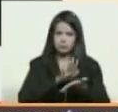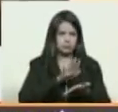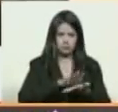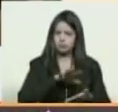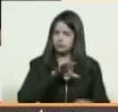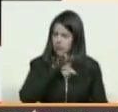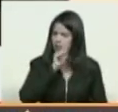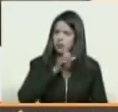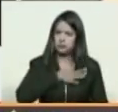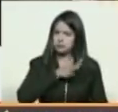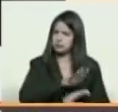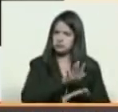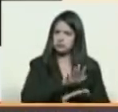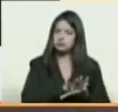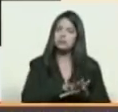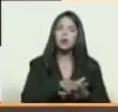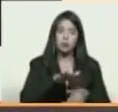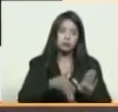mundo, pueden